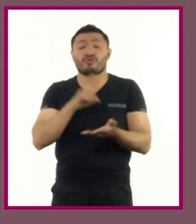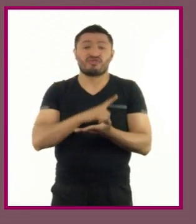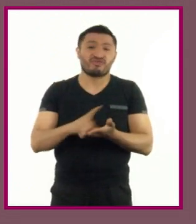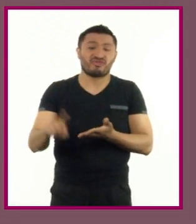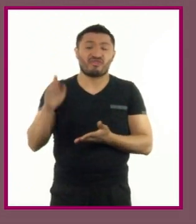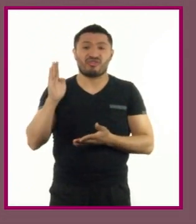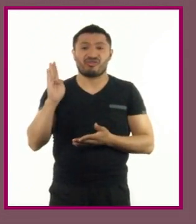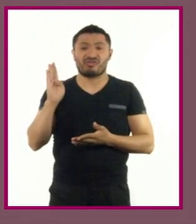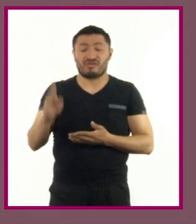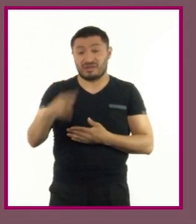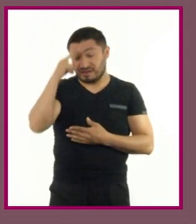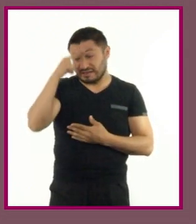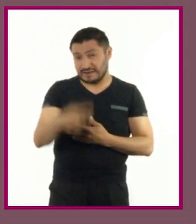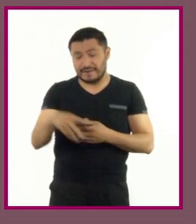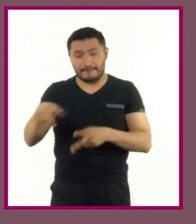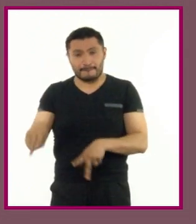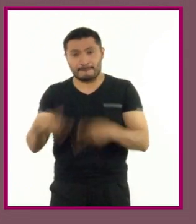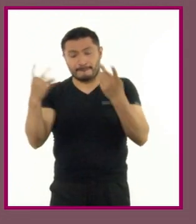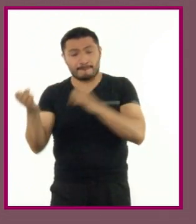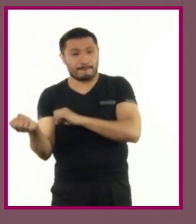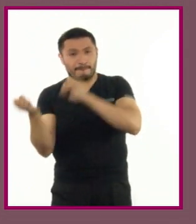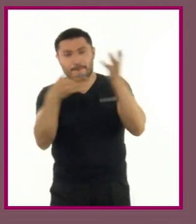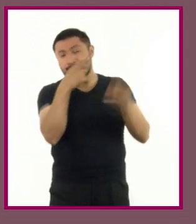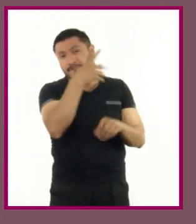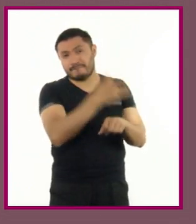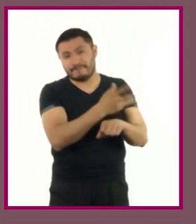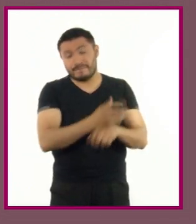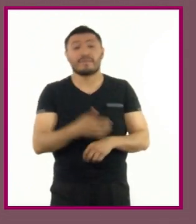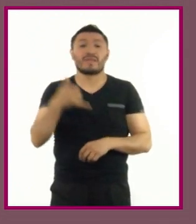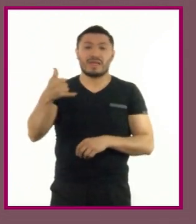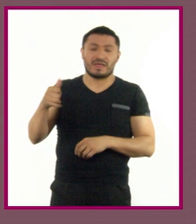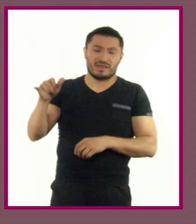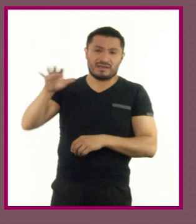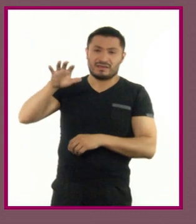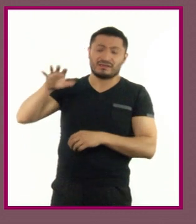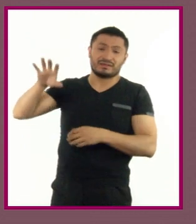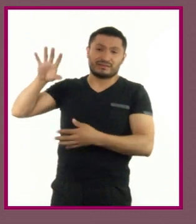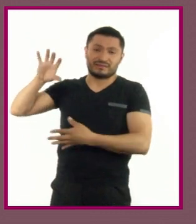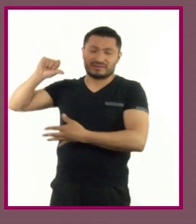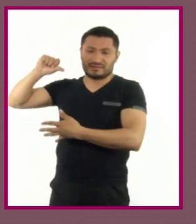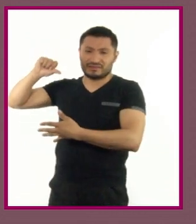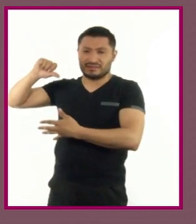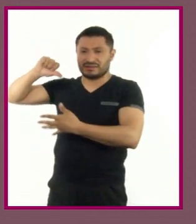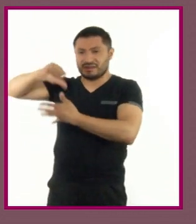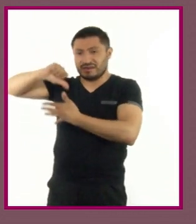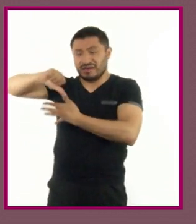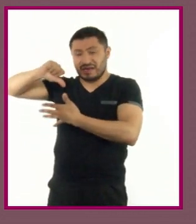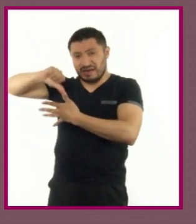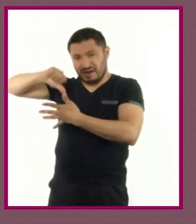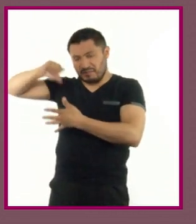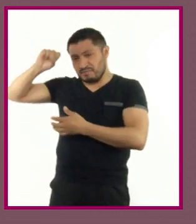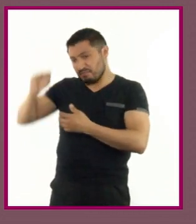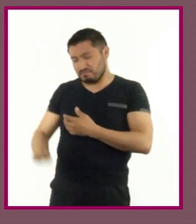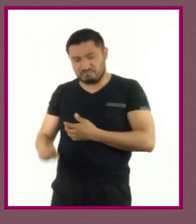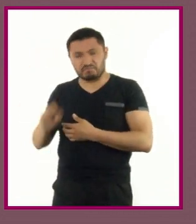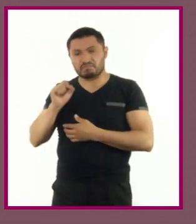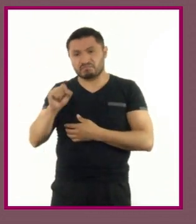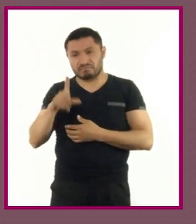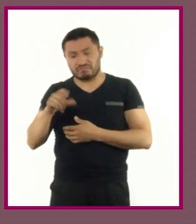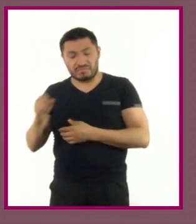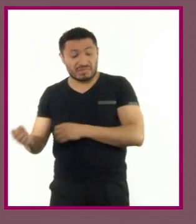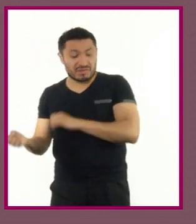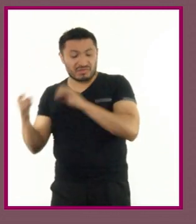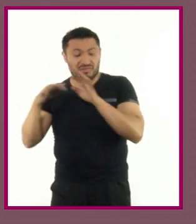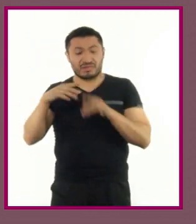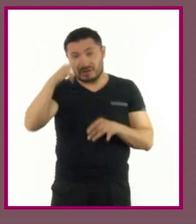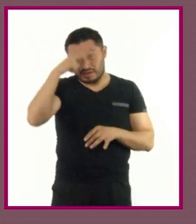mexicanas y sudamericanas que pasaban por México, más la existencia de